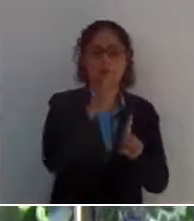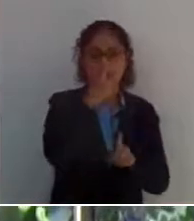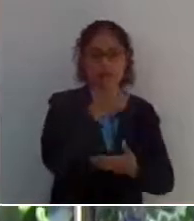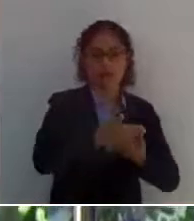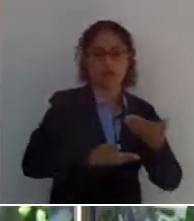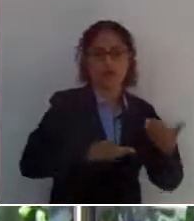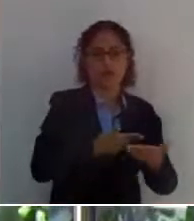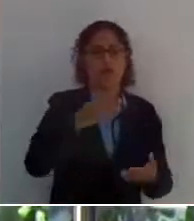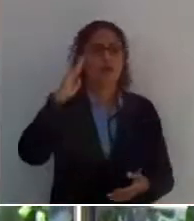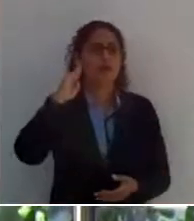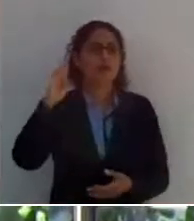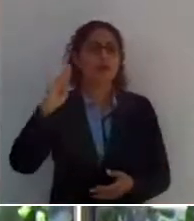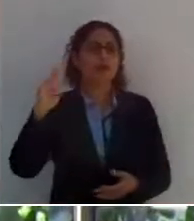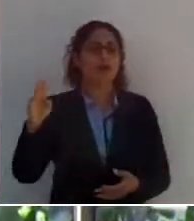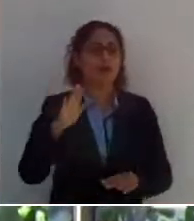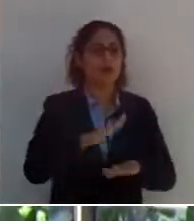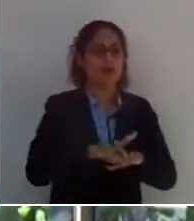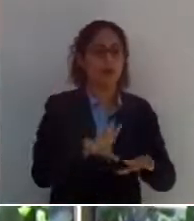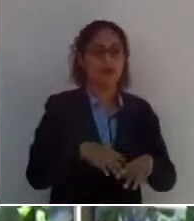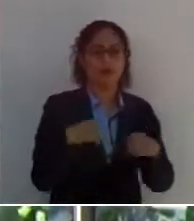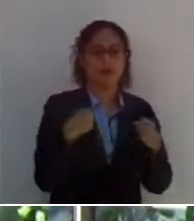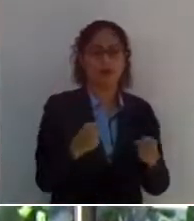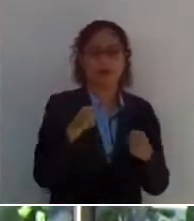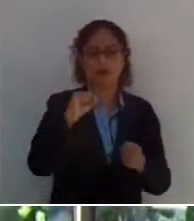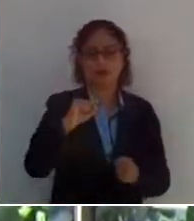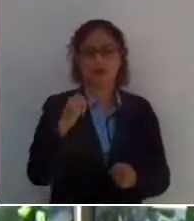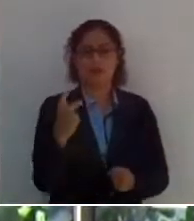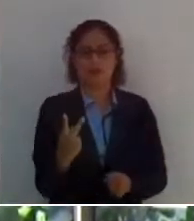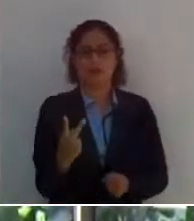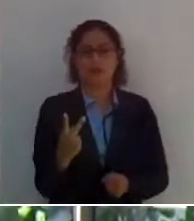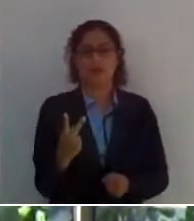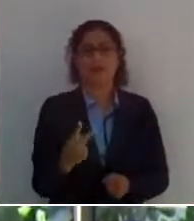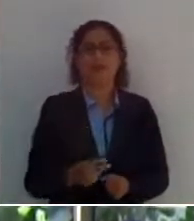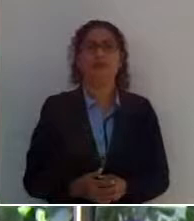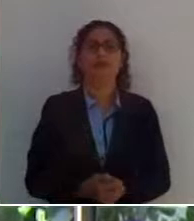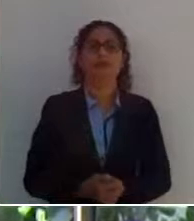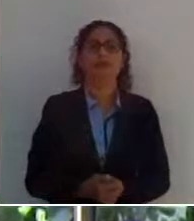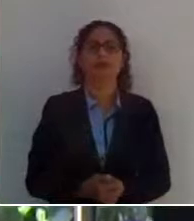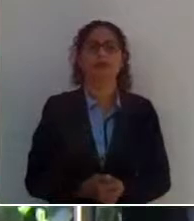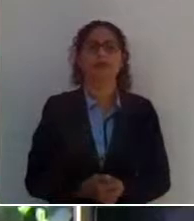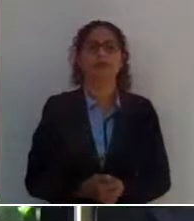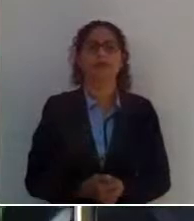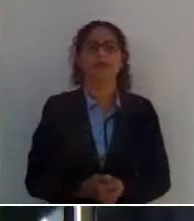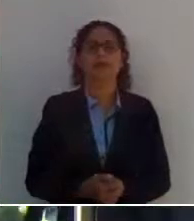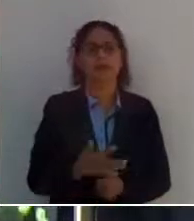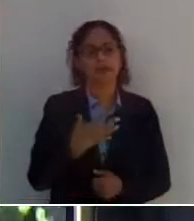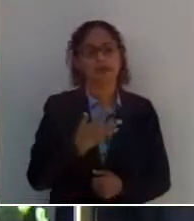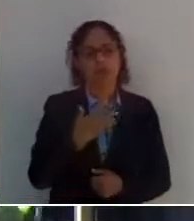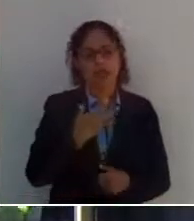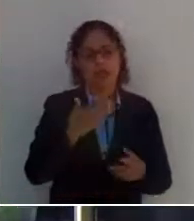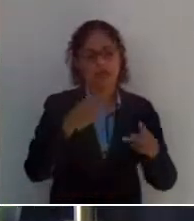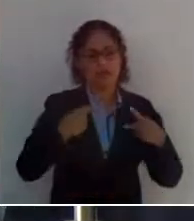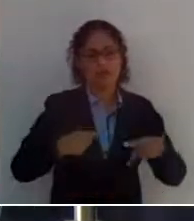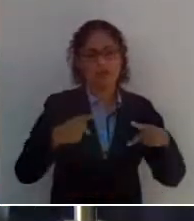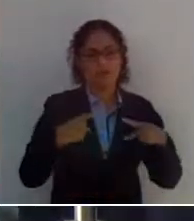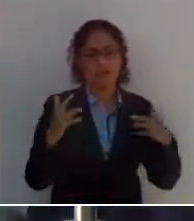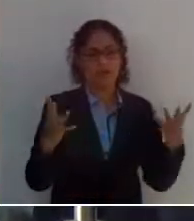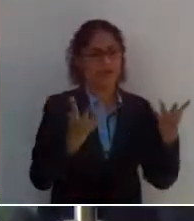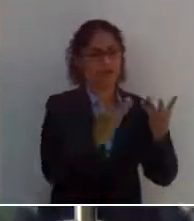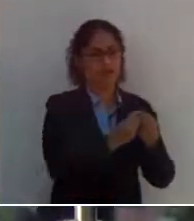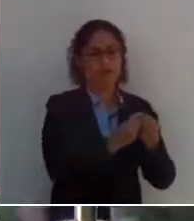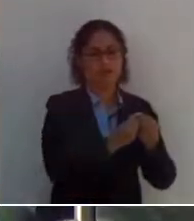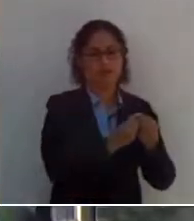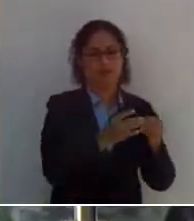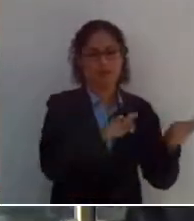gran misión con la que cuenta el personal de la Secretaría de Seguridad Pública, pues los elementos que han ayudado a combatir de